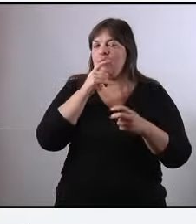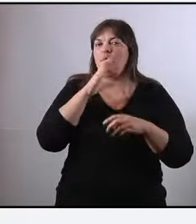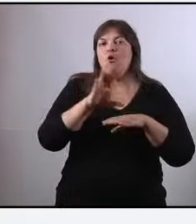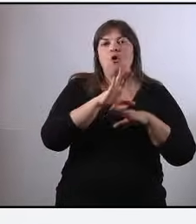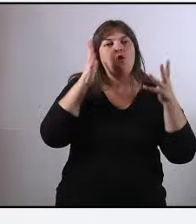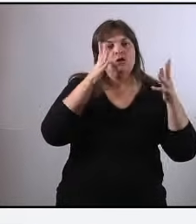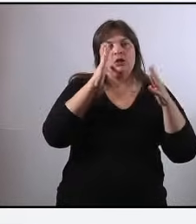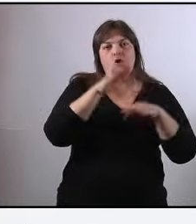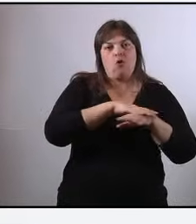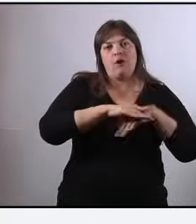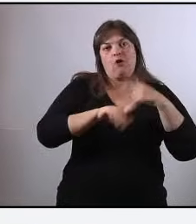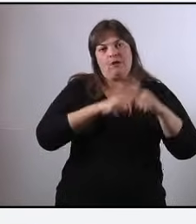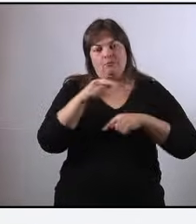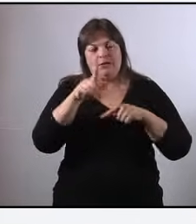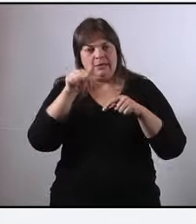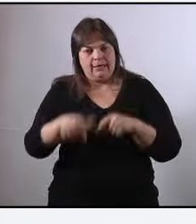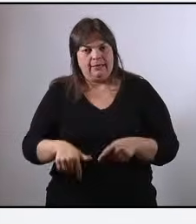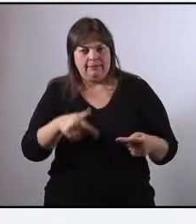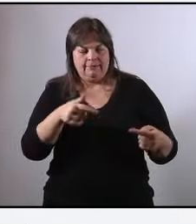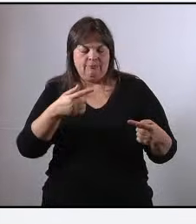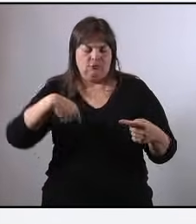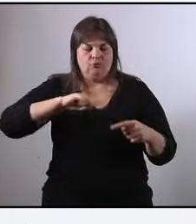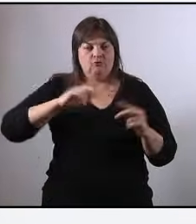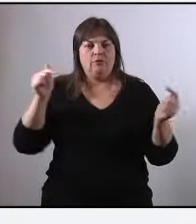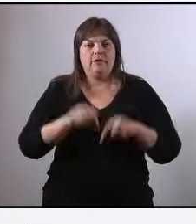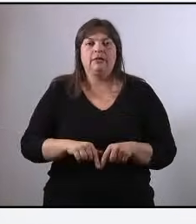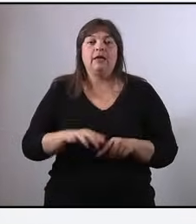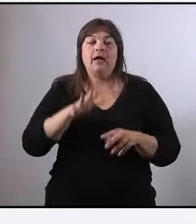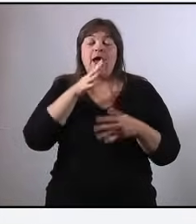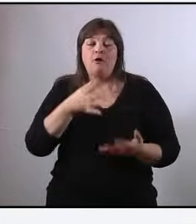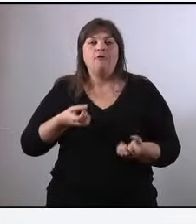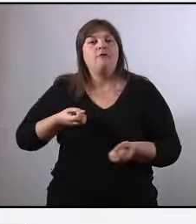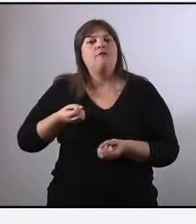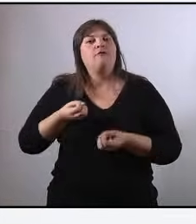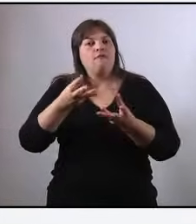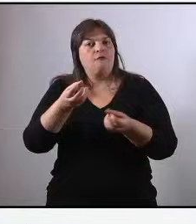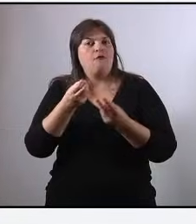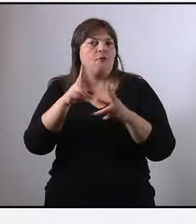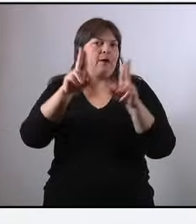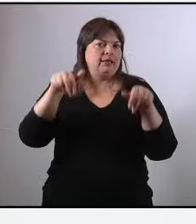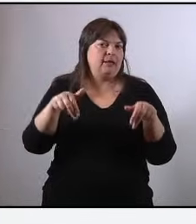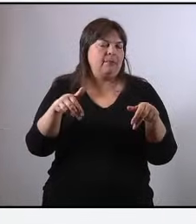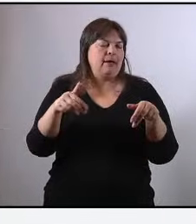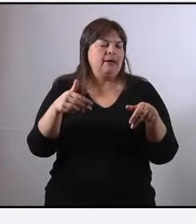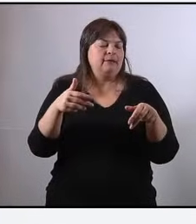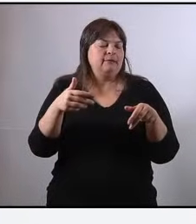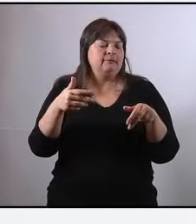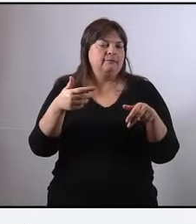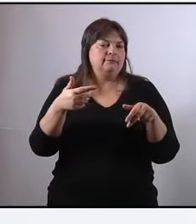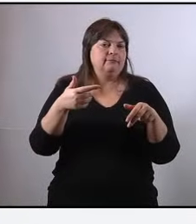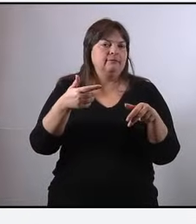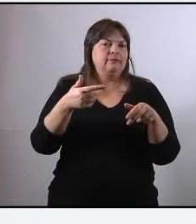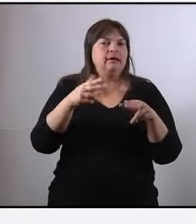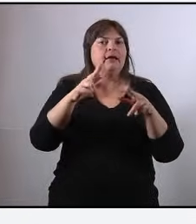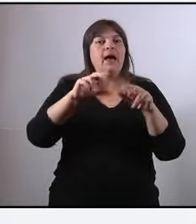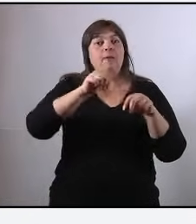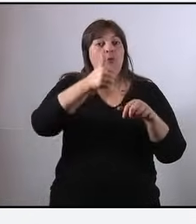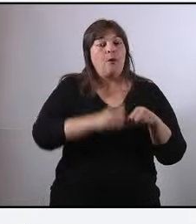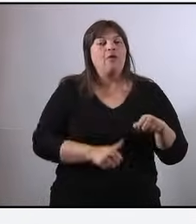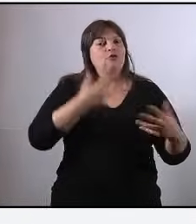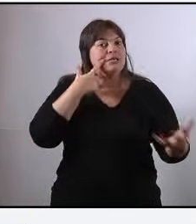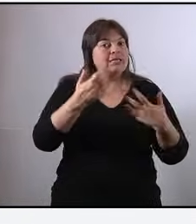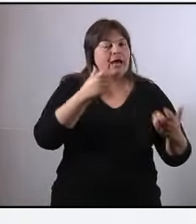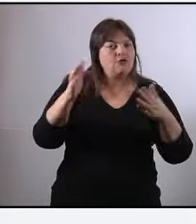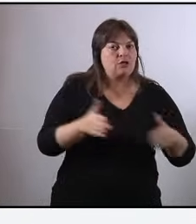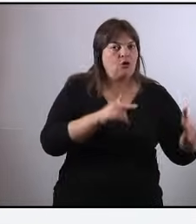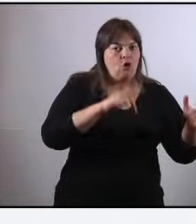Gobierno. A continuación les informaré de algunos de los asuntos aprobados más destacados en la sesión de hoy.